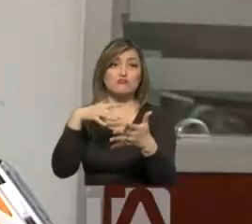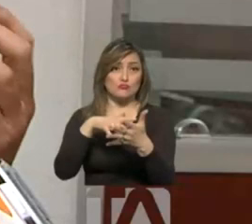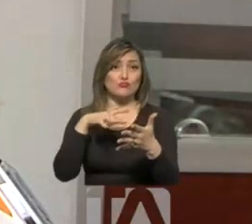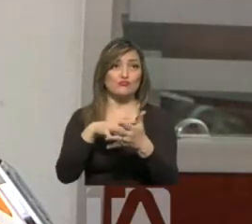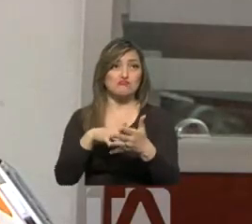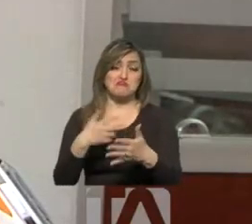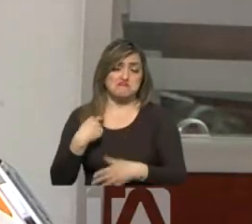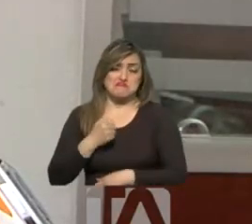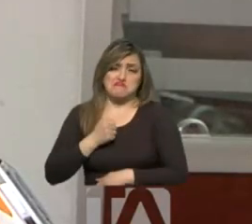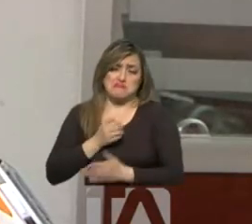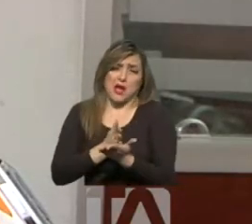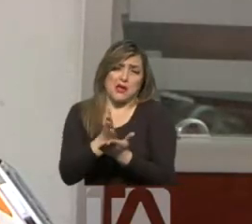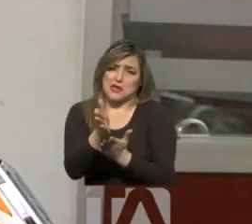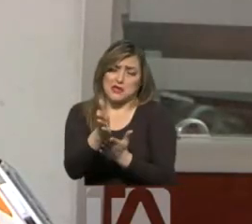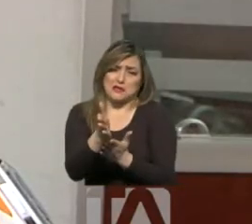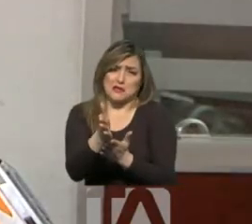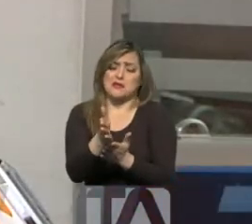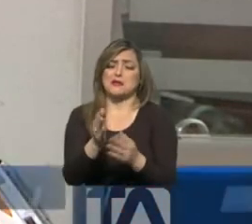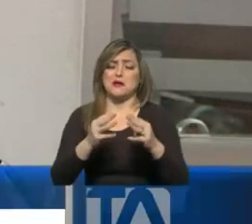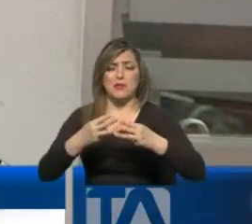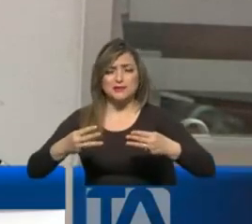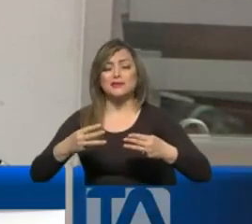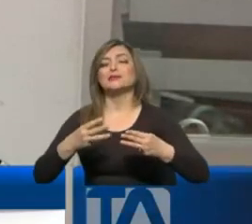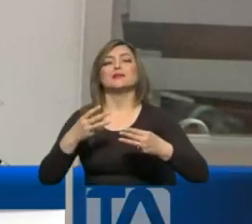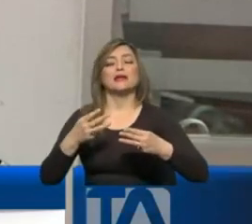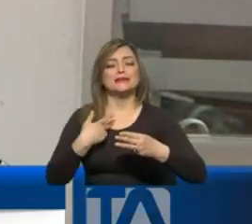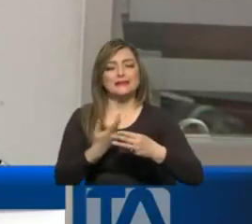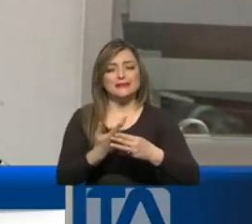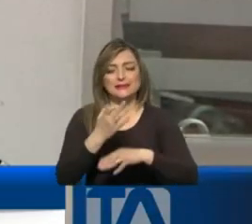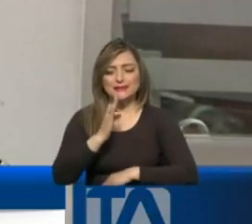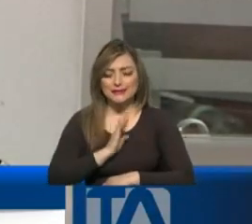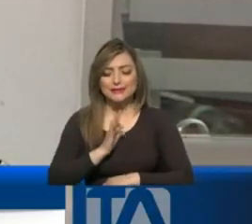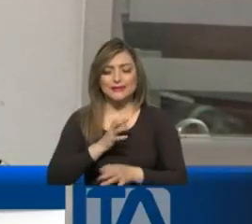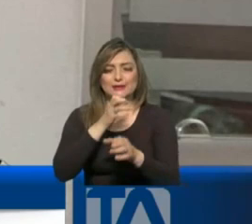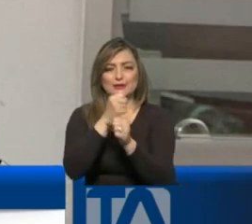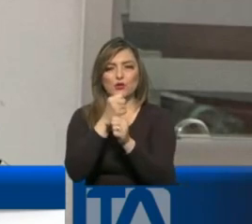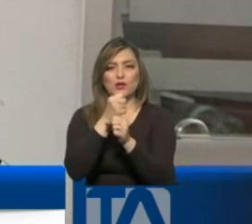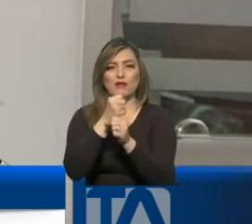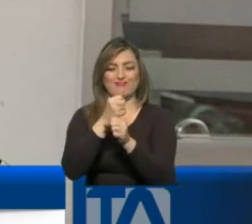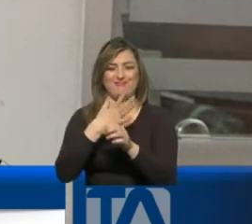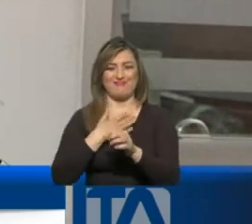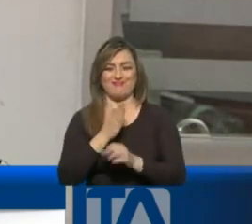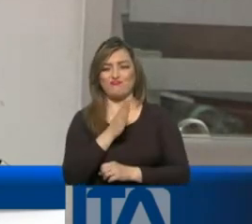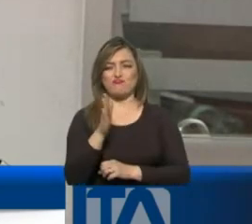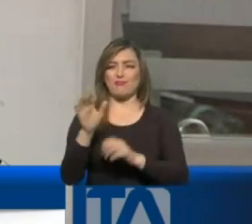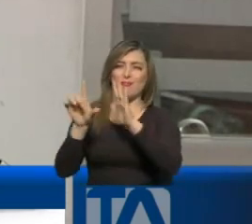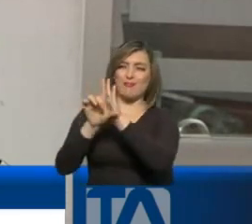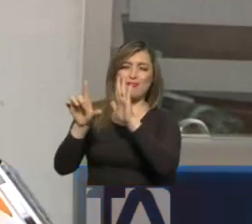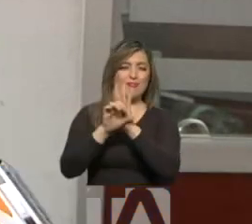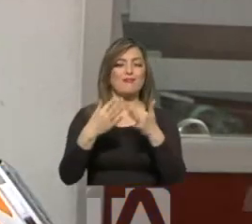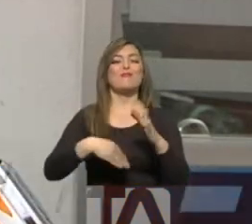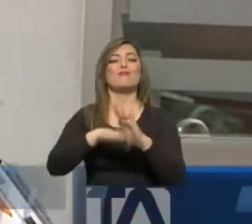tenemos materias profesionalizantes, materias técnicas como seguridad vial, obviamente es la materia más